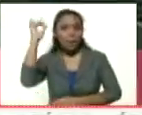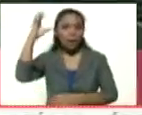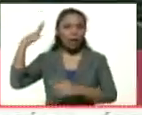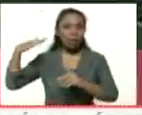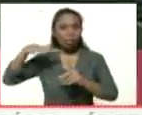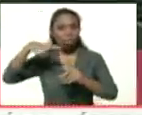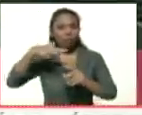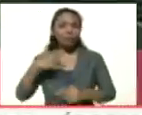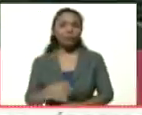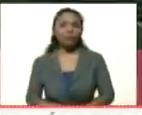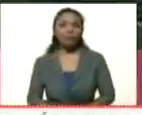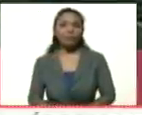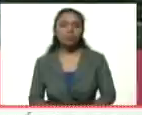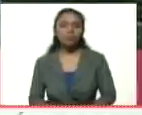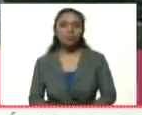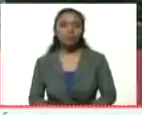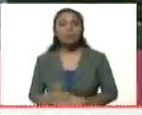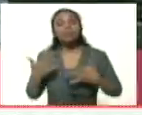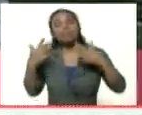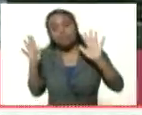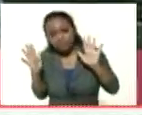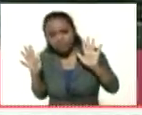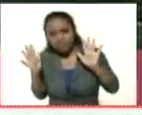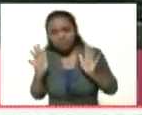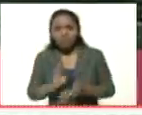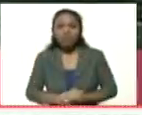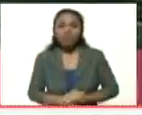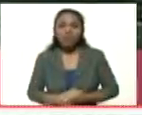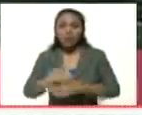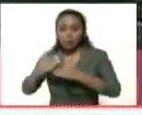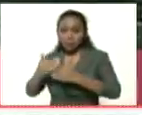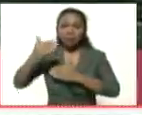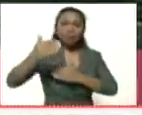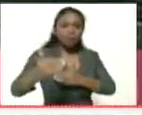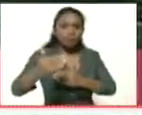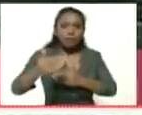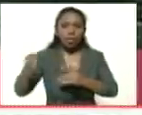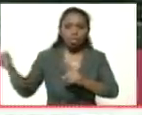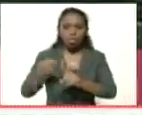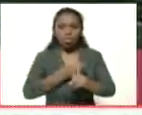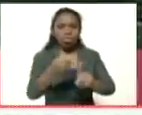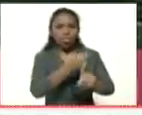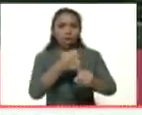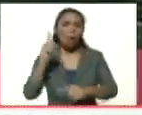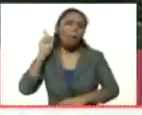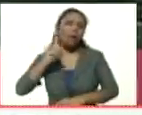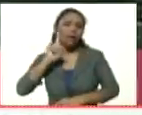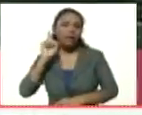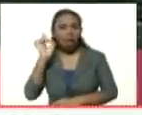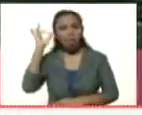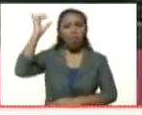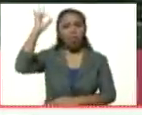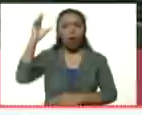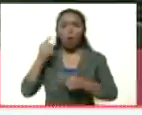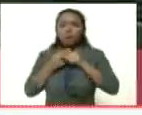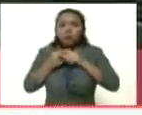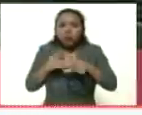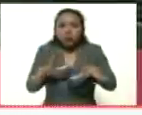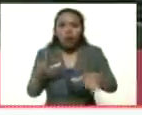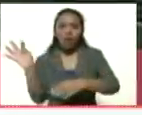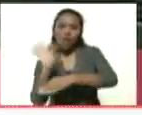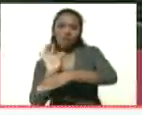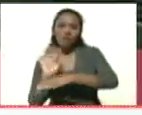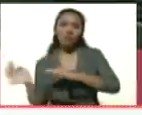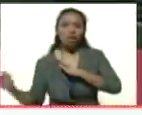amenazas. Sin embargo, más allá de las agresiones y mentiras desplegadas contra